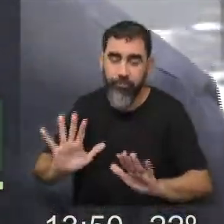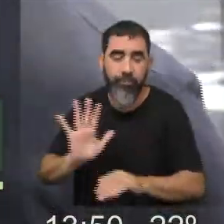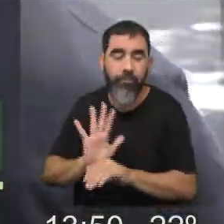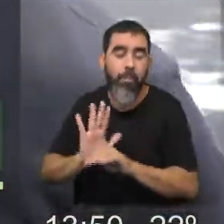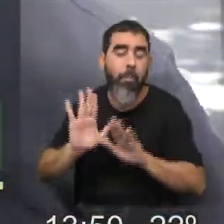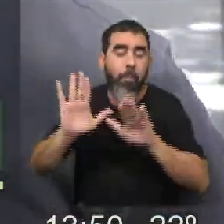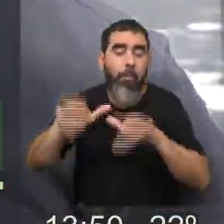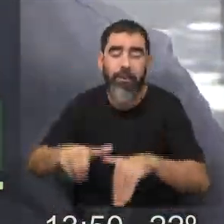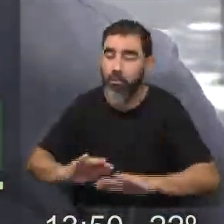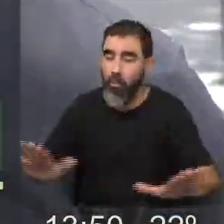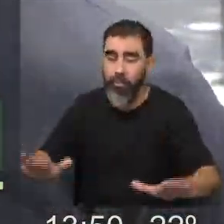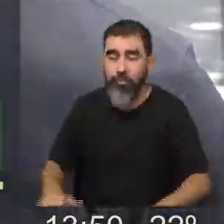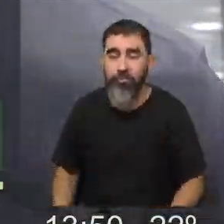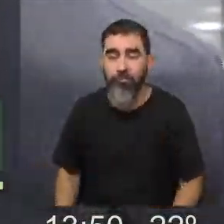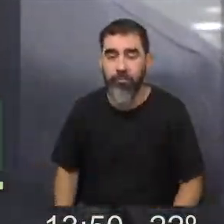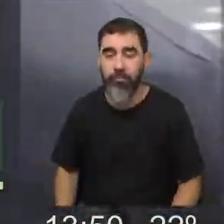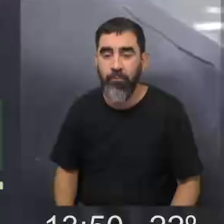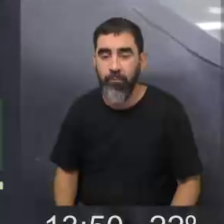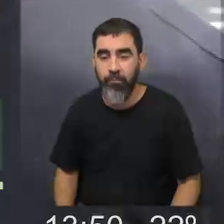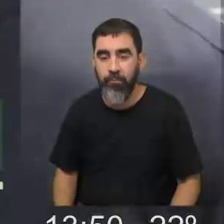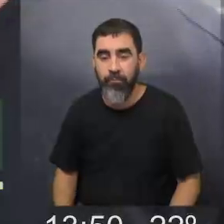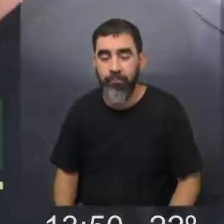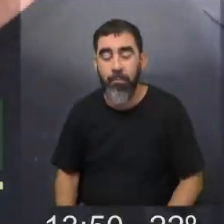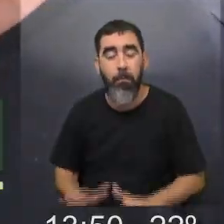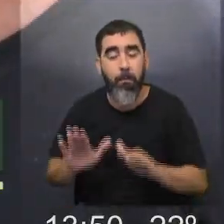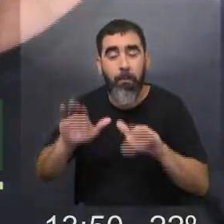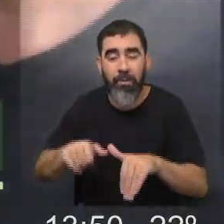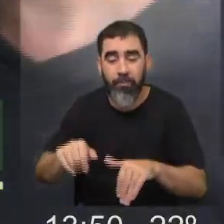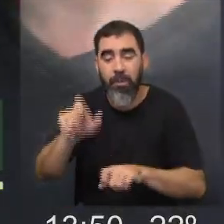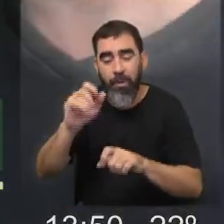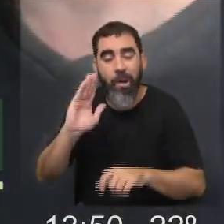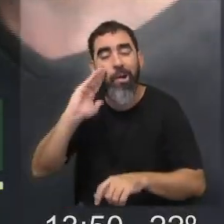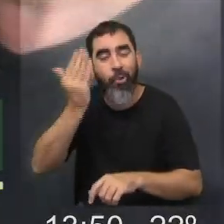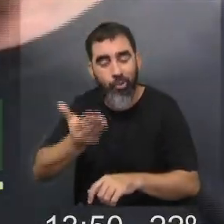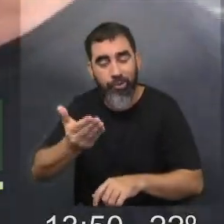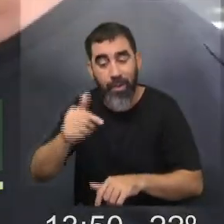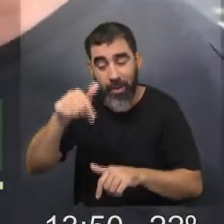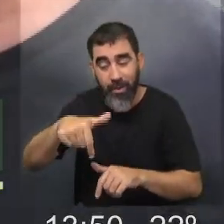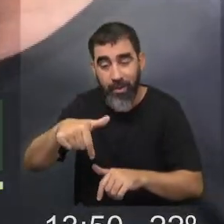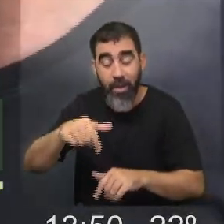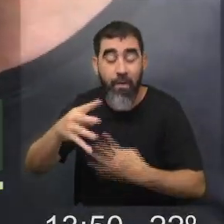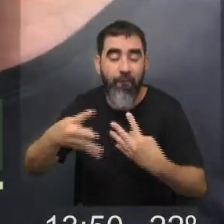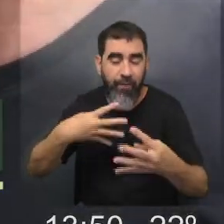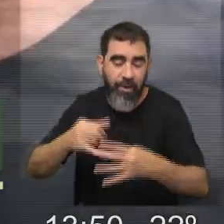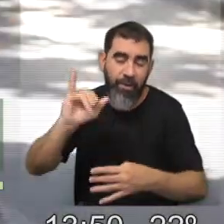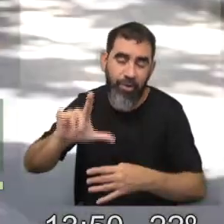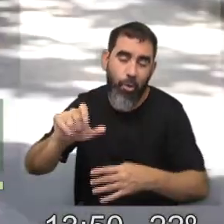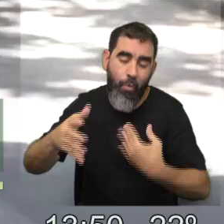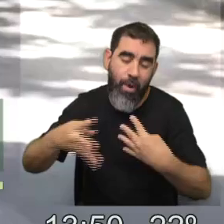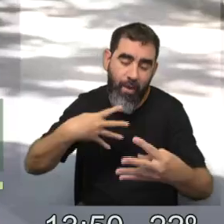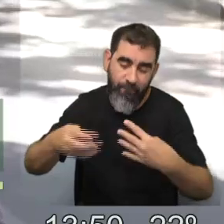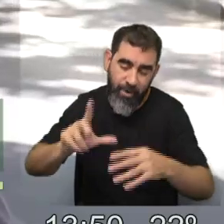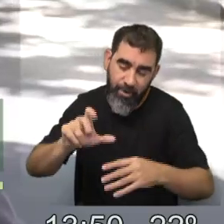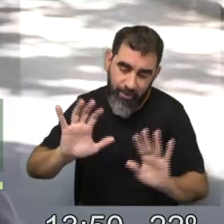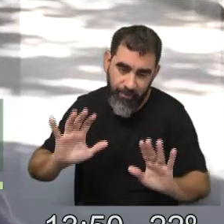si se quiere, declarado o no, pero es un patrimonio. La gente reconoce Tristán Narvaja no solo por la feria, que excede a la calle, es la